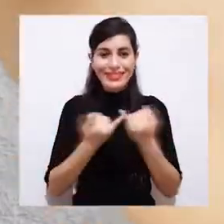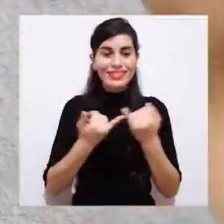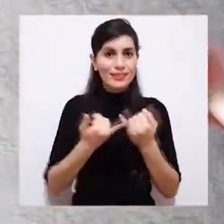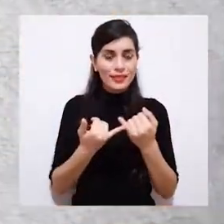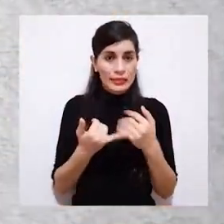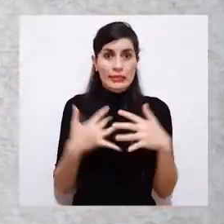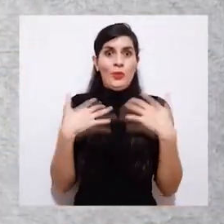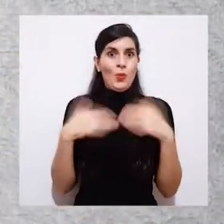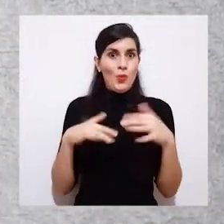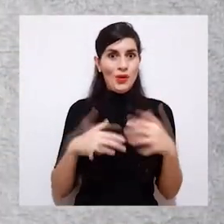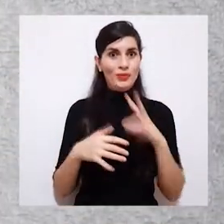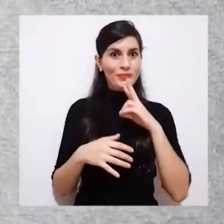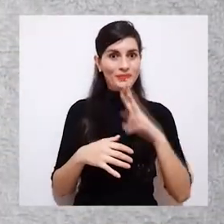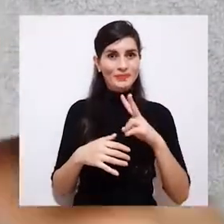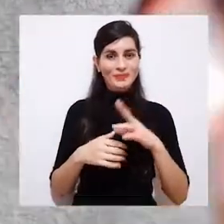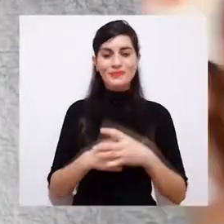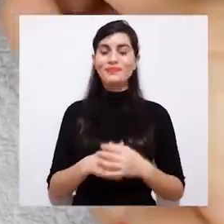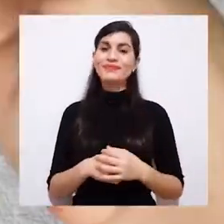verdad.